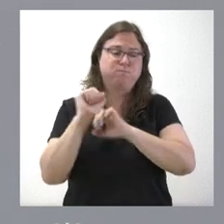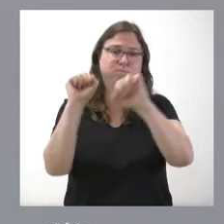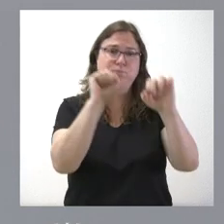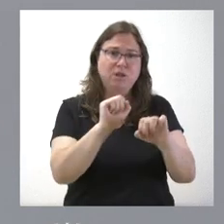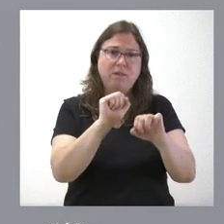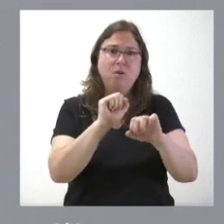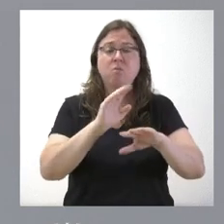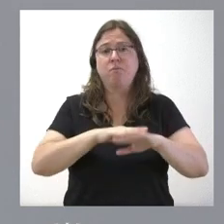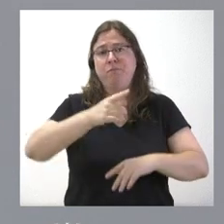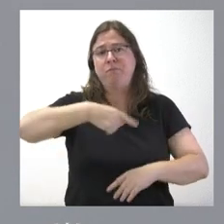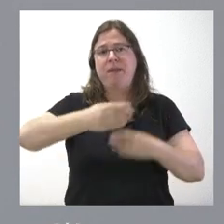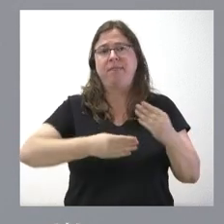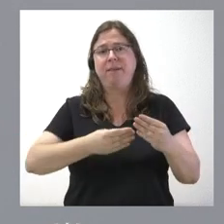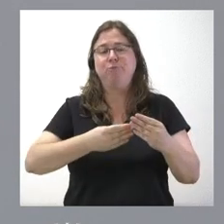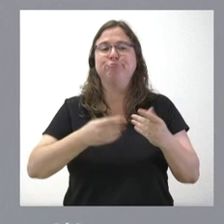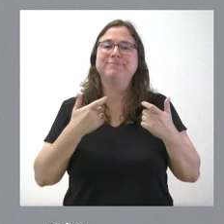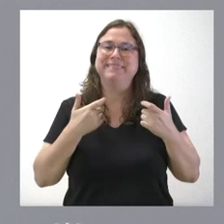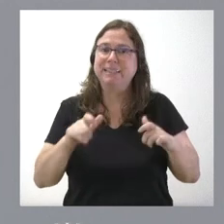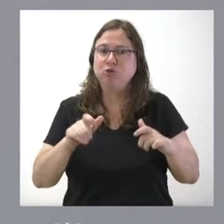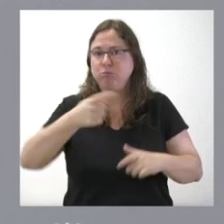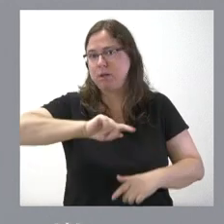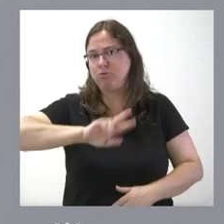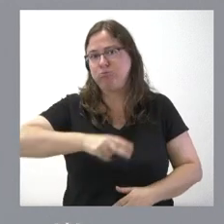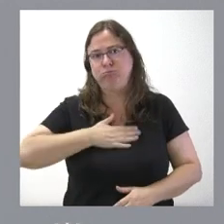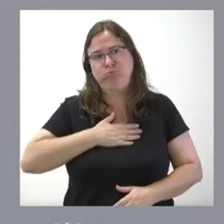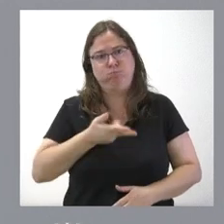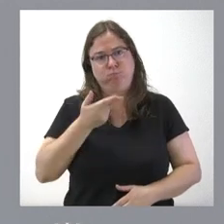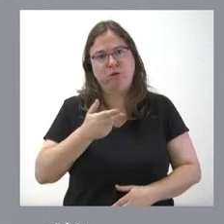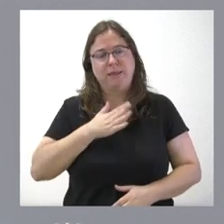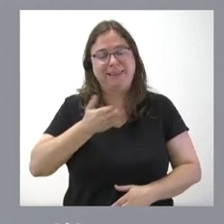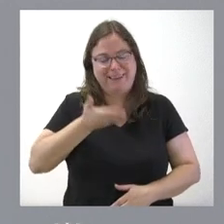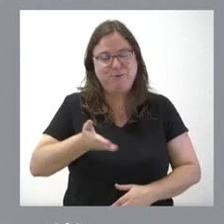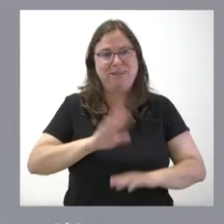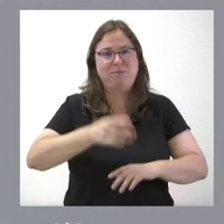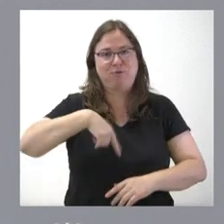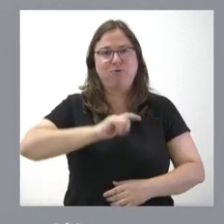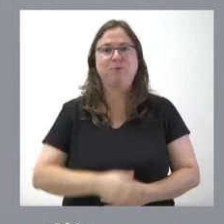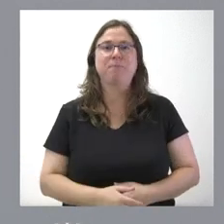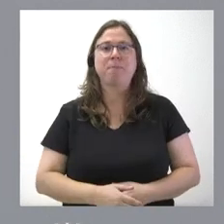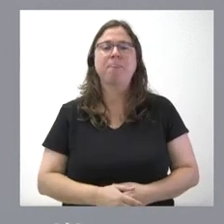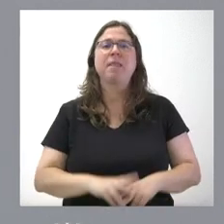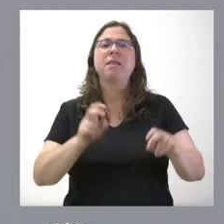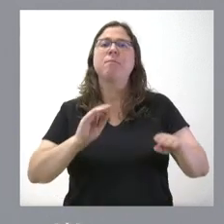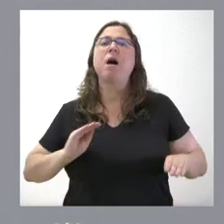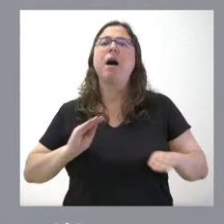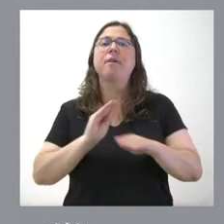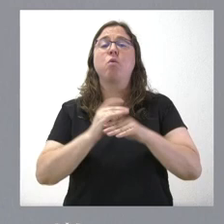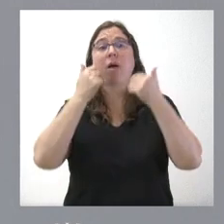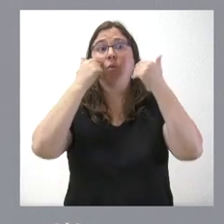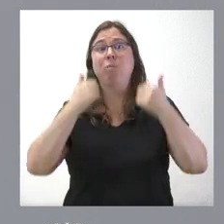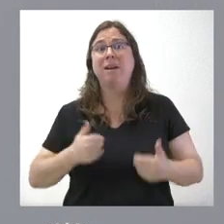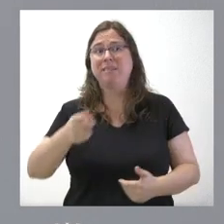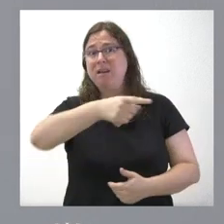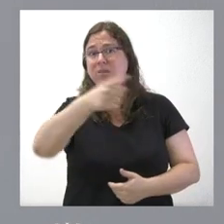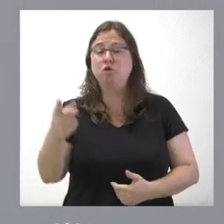relación con este sector tan importante para nosotros para ayudas humanitarias en ocho